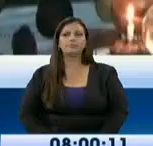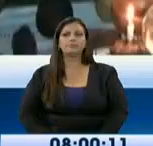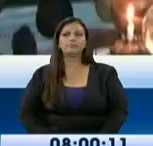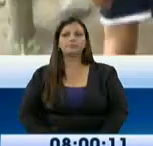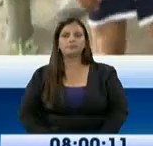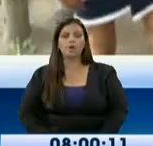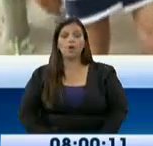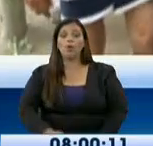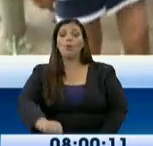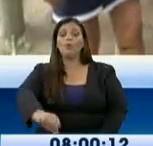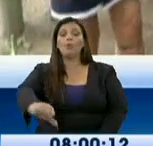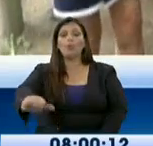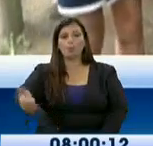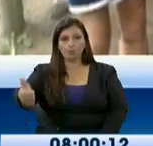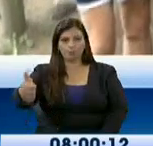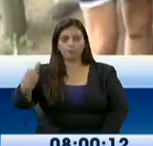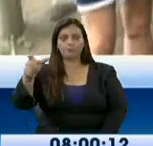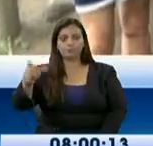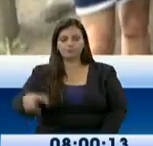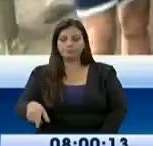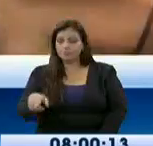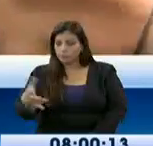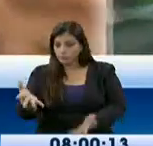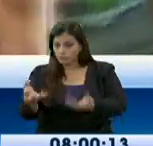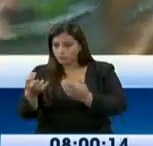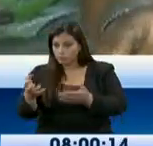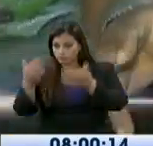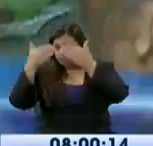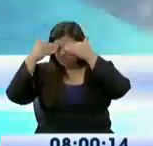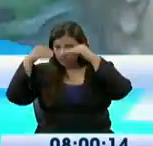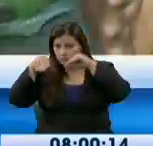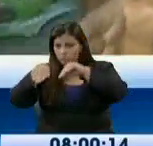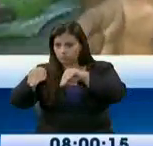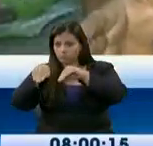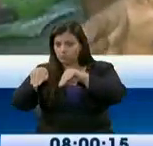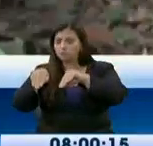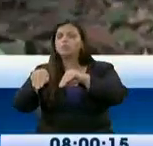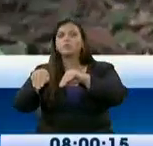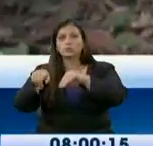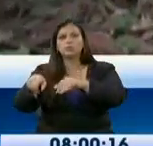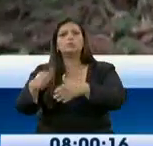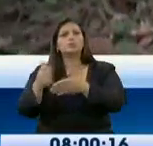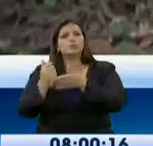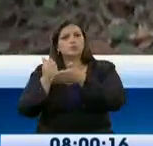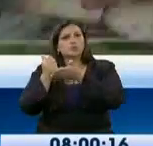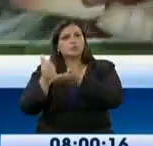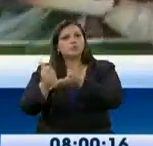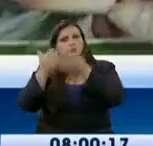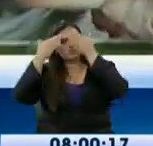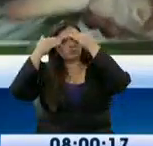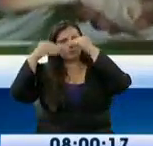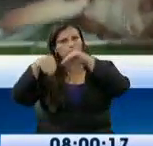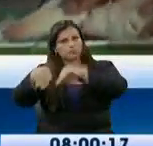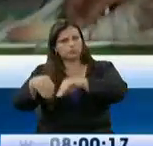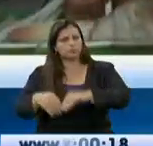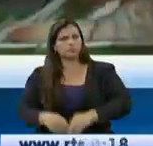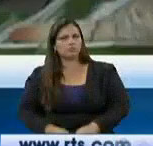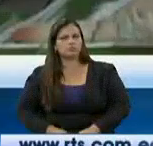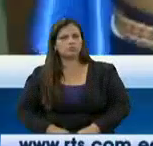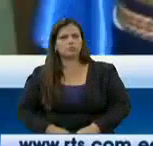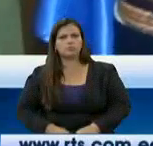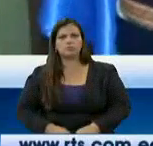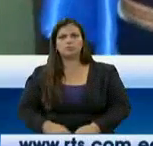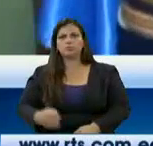no. En este caso el aspirante, también el vegetalista. El poder de la naturaleza no se reduce a las